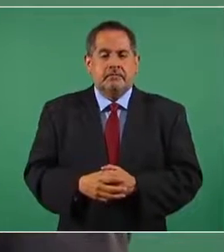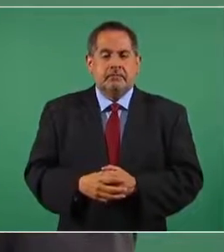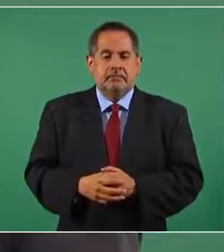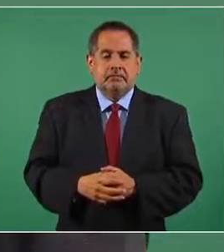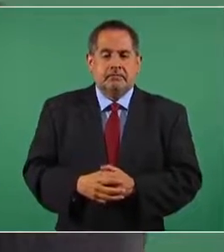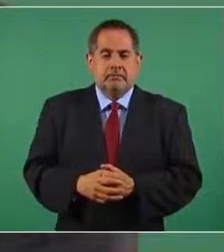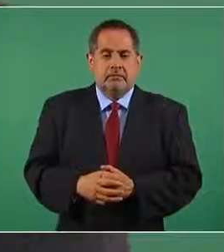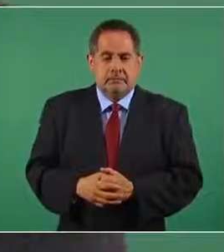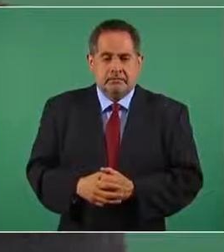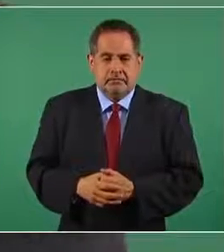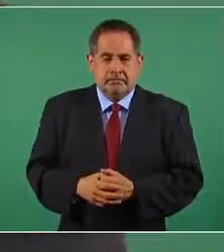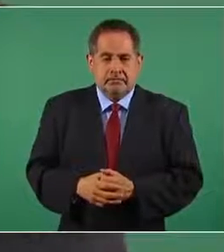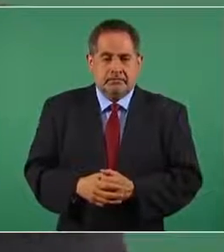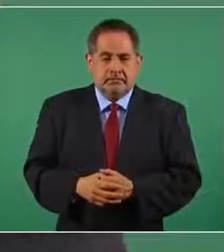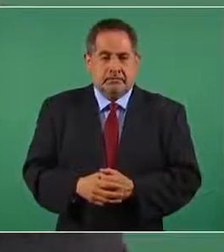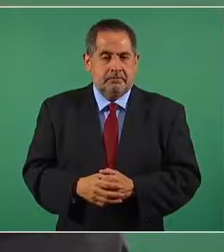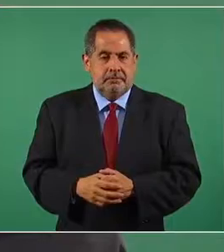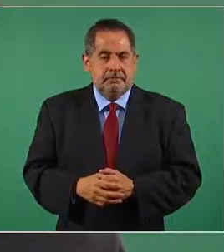Si